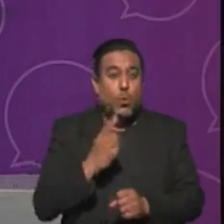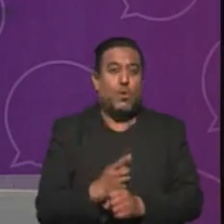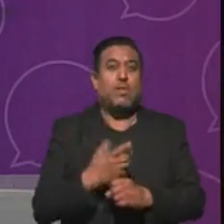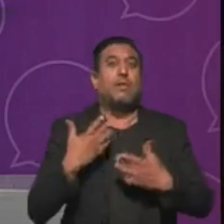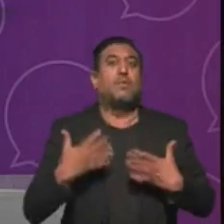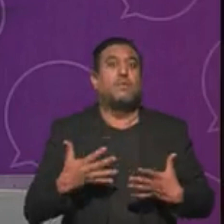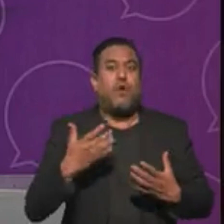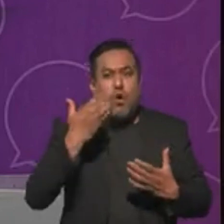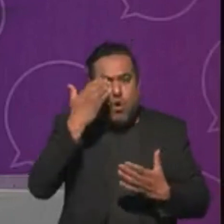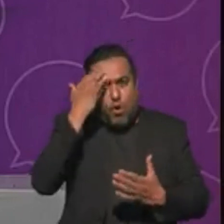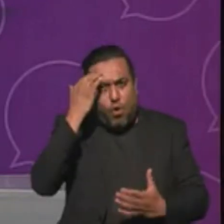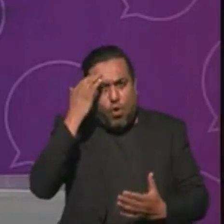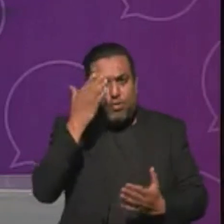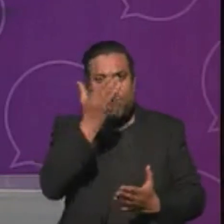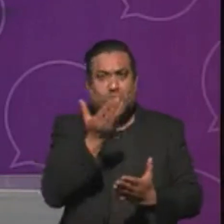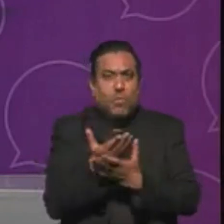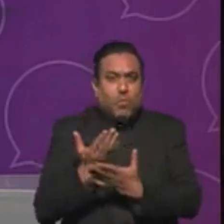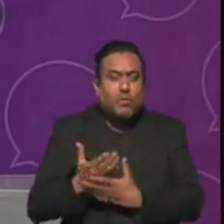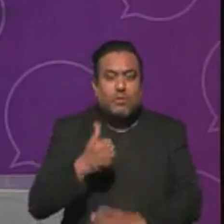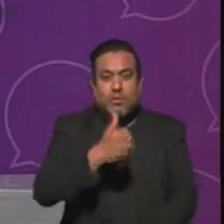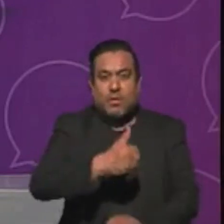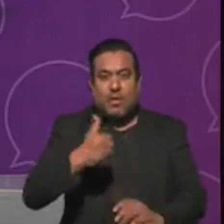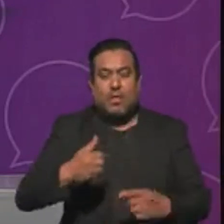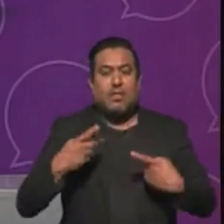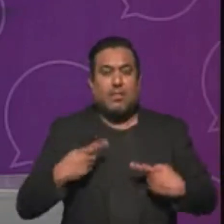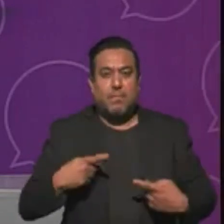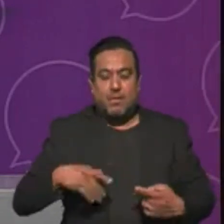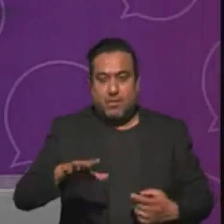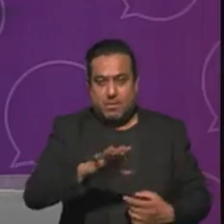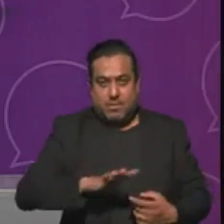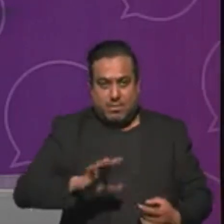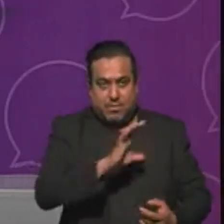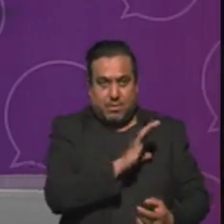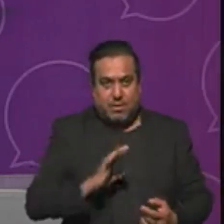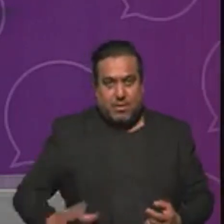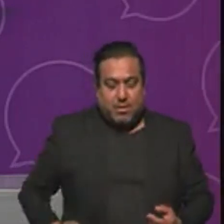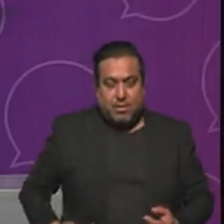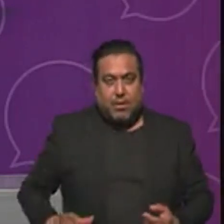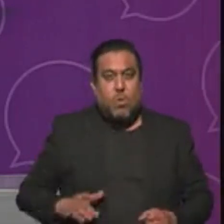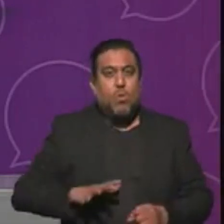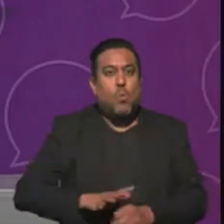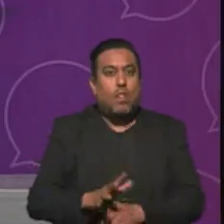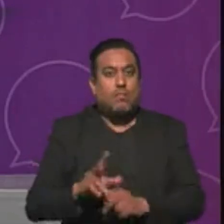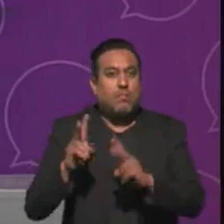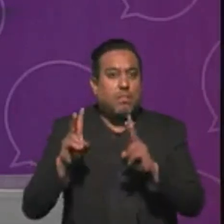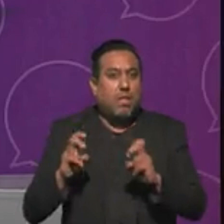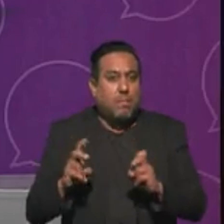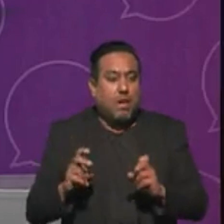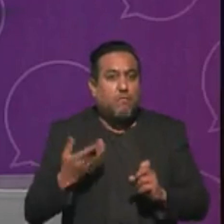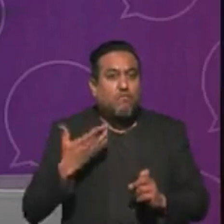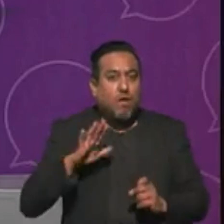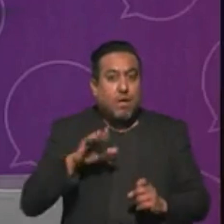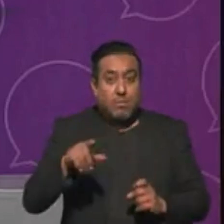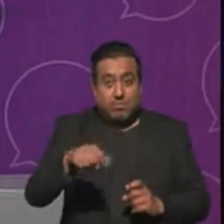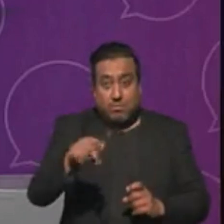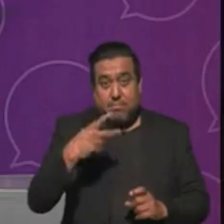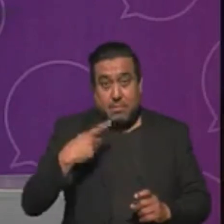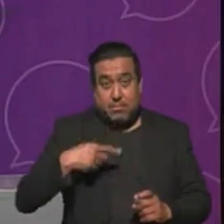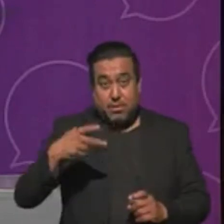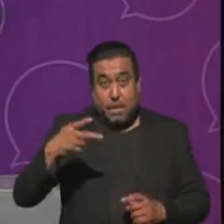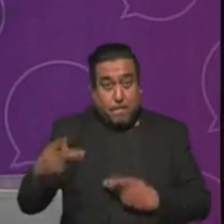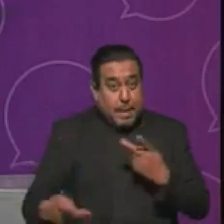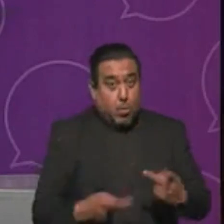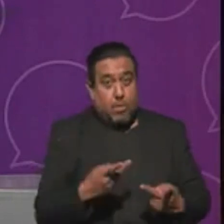conozcan las propuestas de cada una de las candidaturas presentes abordando los temas y preguntas que ustedes los celayenses